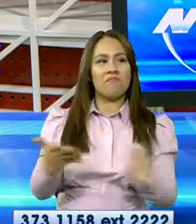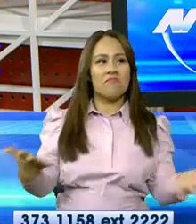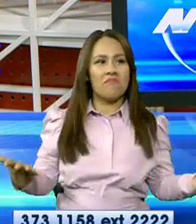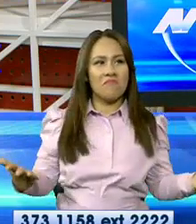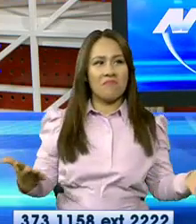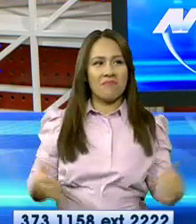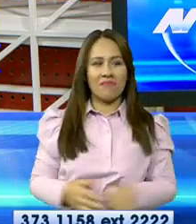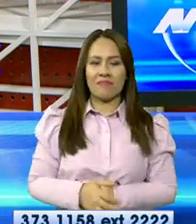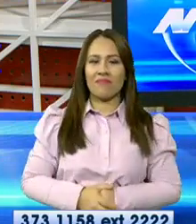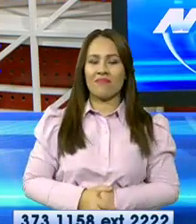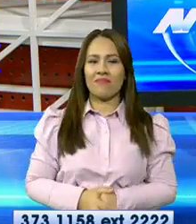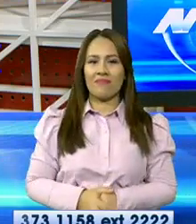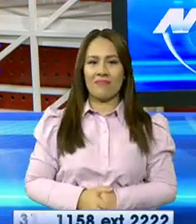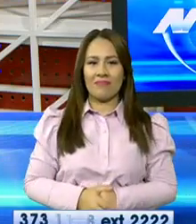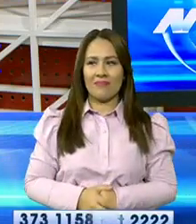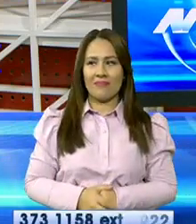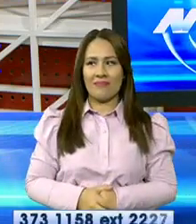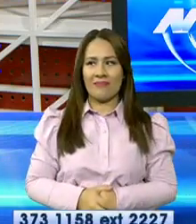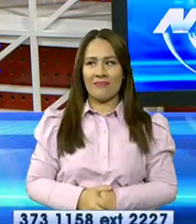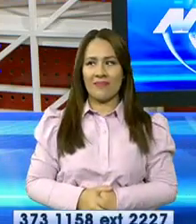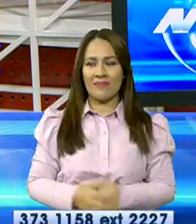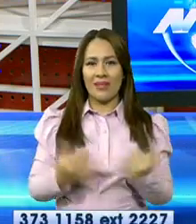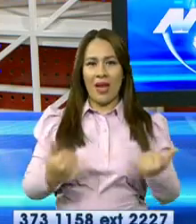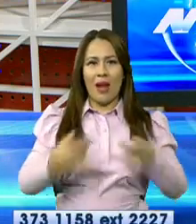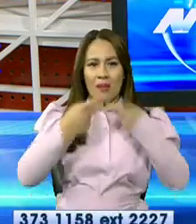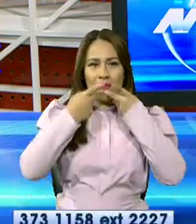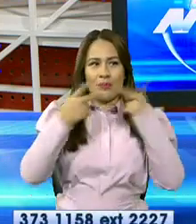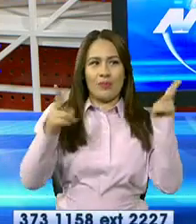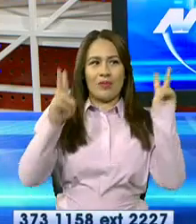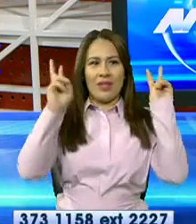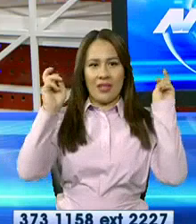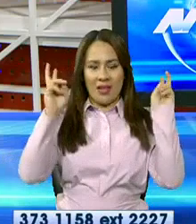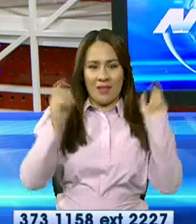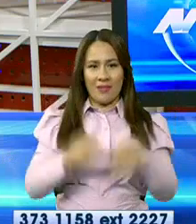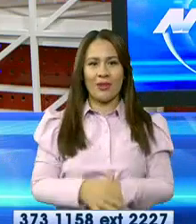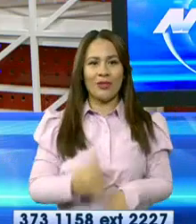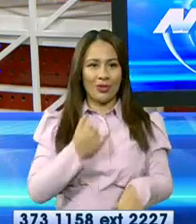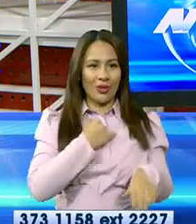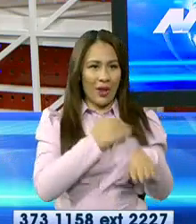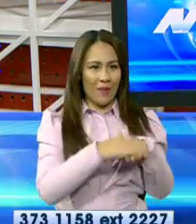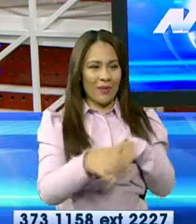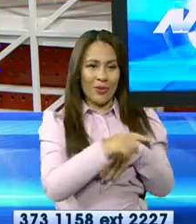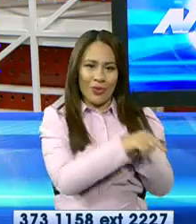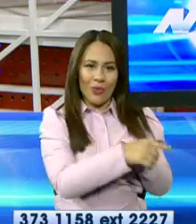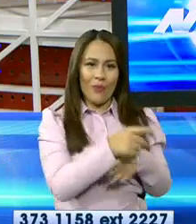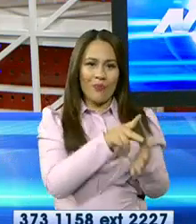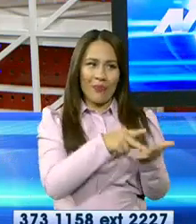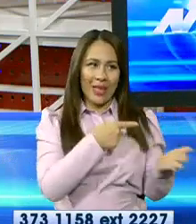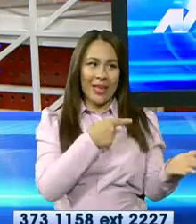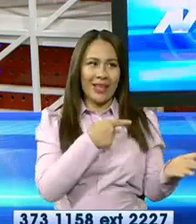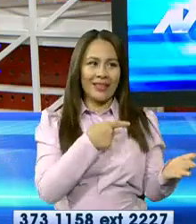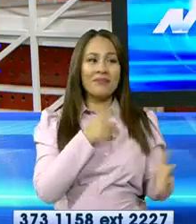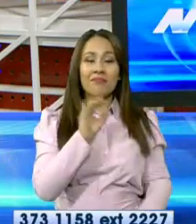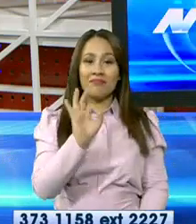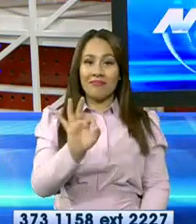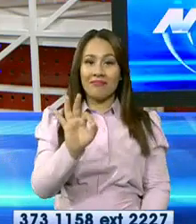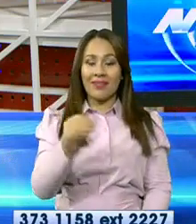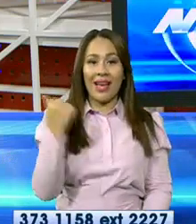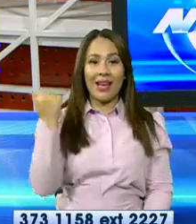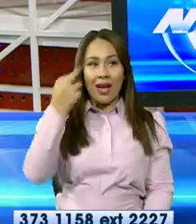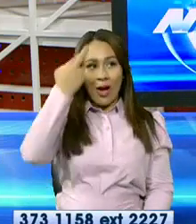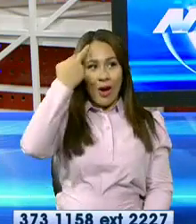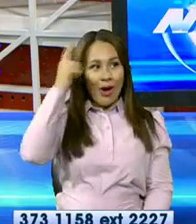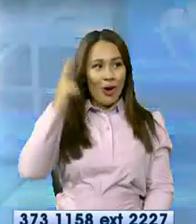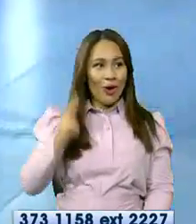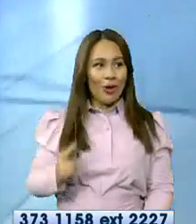ese como la promo que tenemos de los agachaditos. Yo la invito y usted paga. ¿Está bien? Así como a Rosaleta. Usted le invito me da